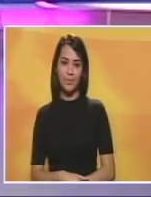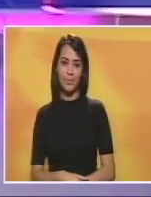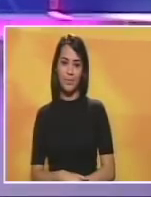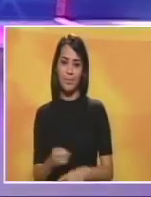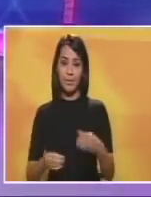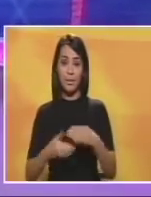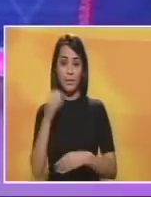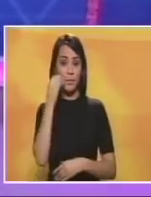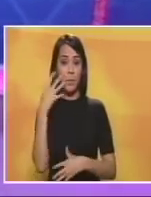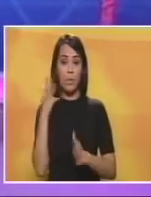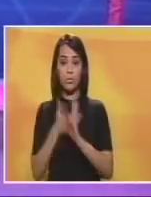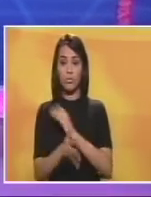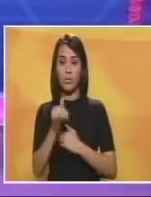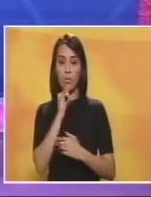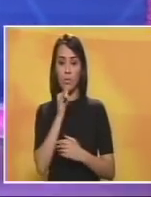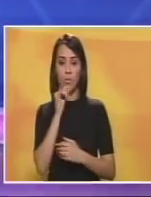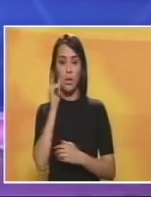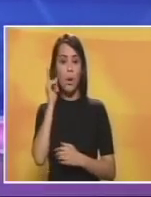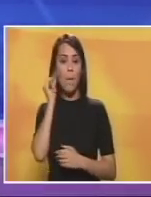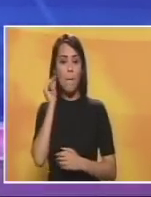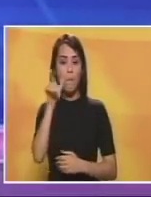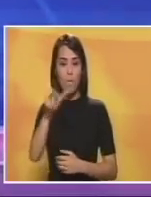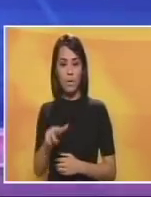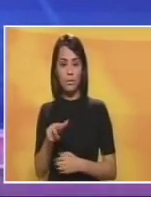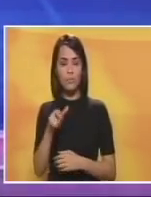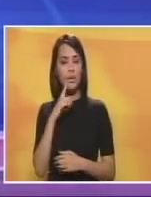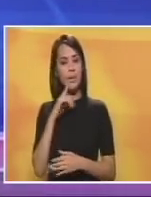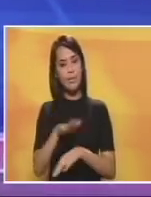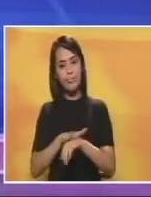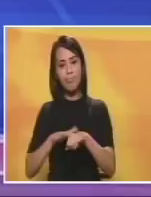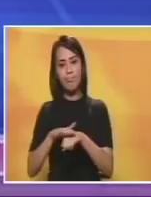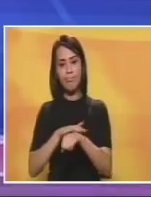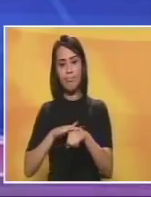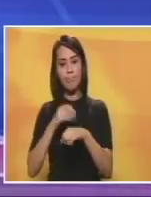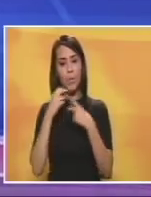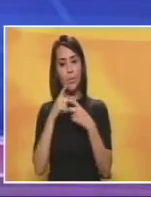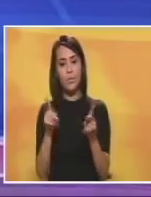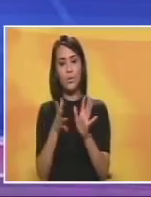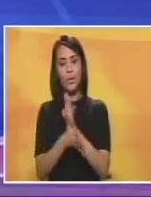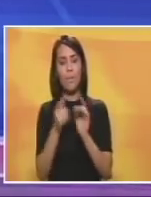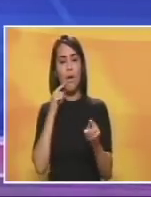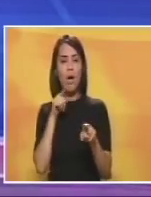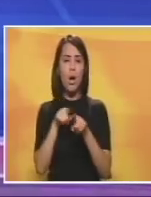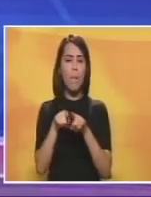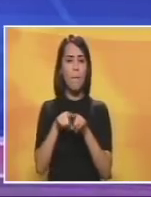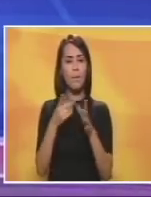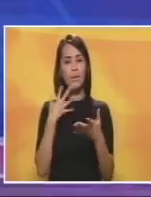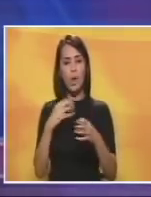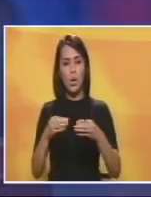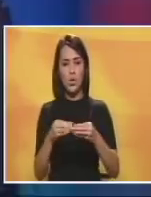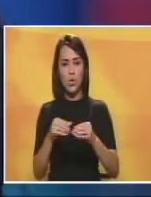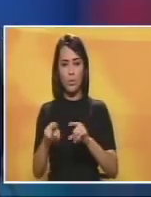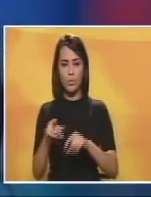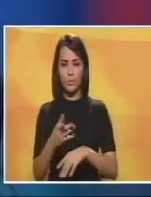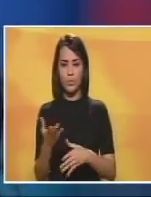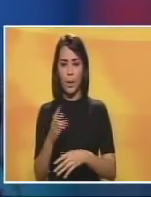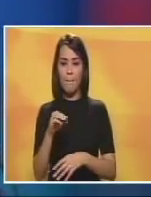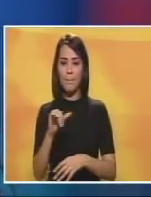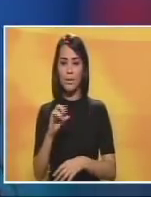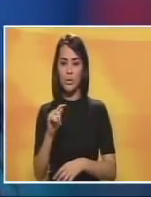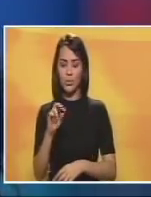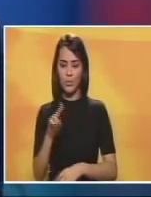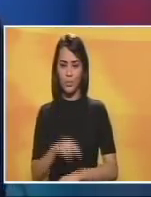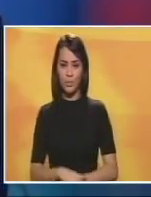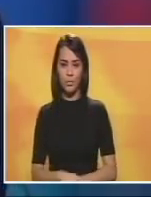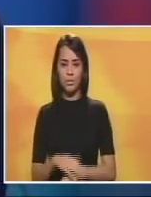Iniciamos las noticias del mundo del espectáculo con Lindsay Lohan. Ella se disculpó públicamente por los comentarios que hizo sobre el movimiento Me Too. La